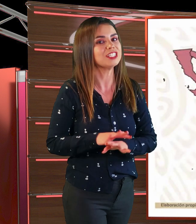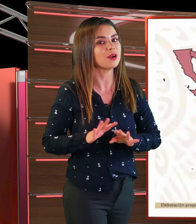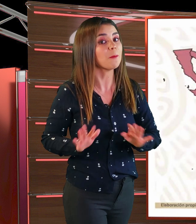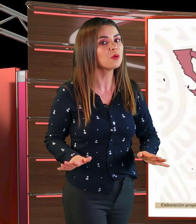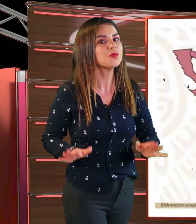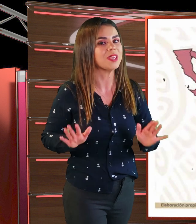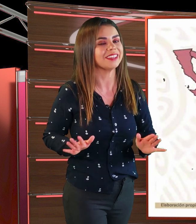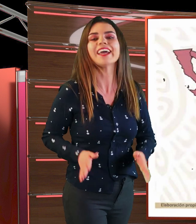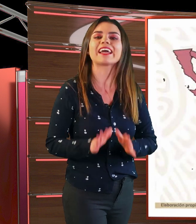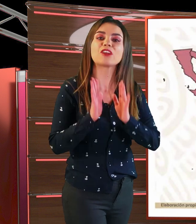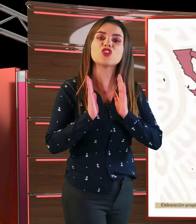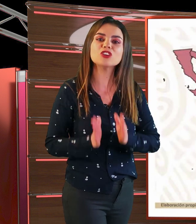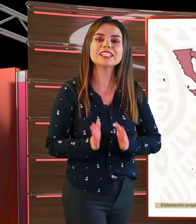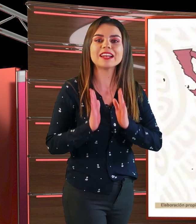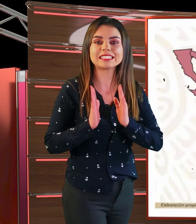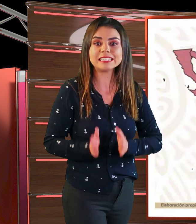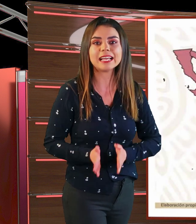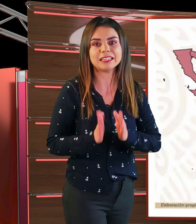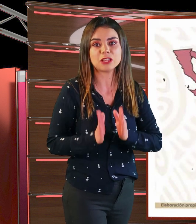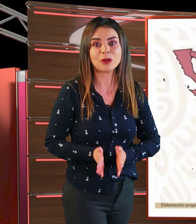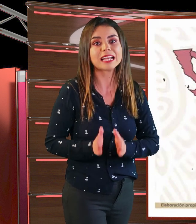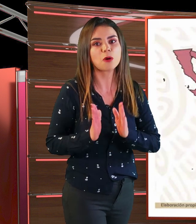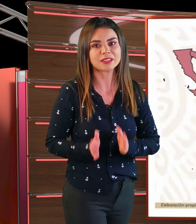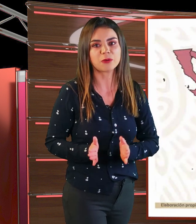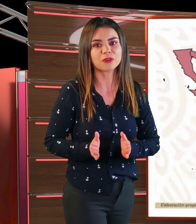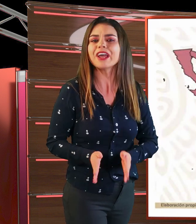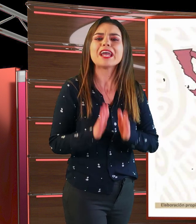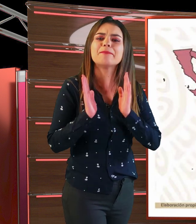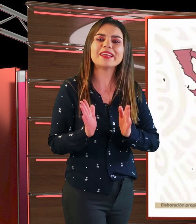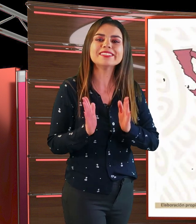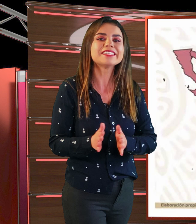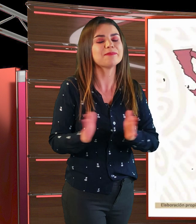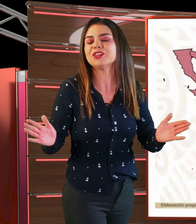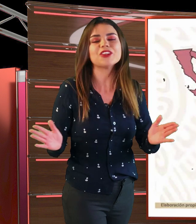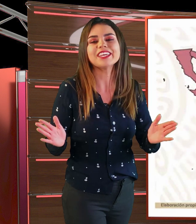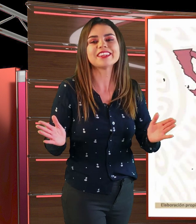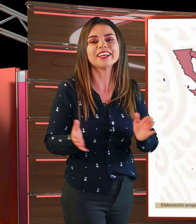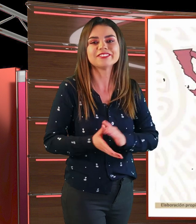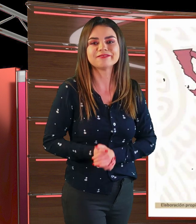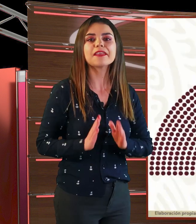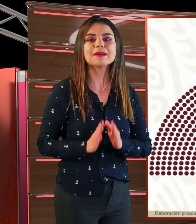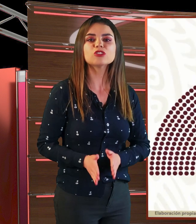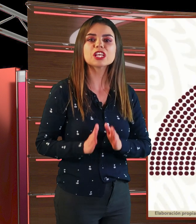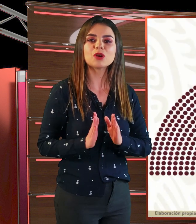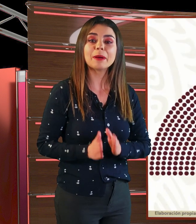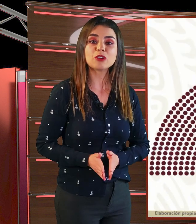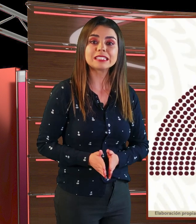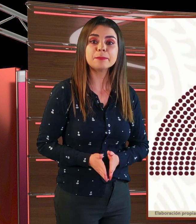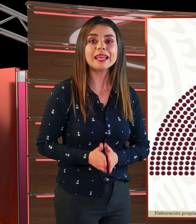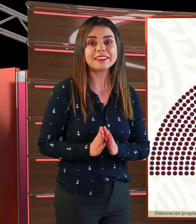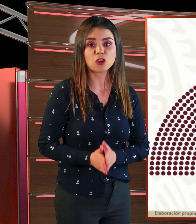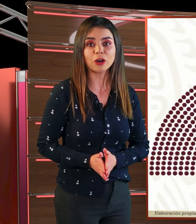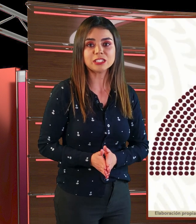Historia les fue muy bien. Ganaron 11 de las 15 candidaturas a gobernador. El país se pintó de guinda. Además, conservó la